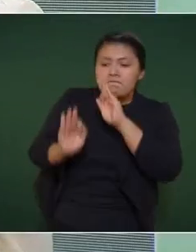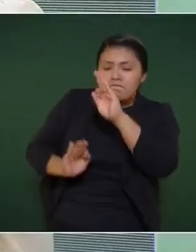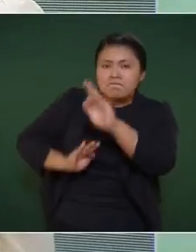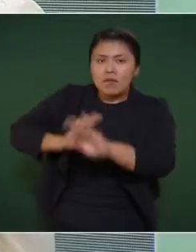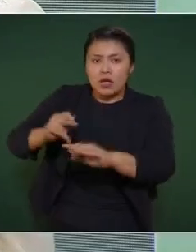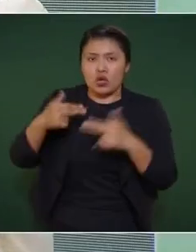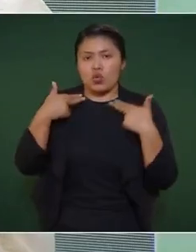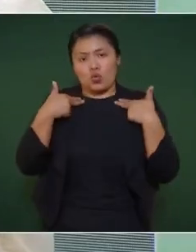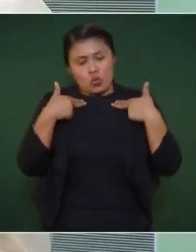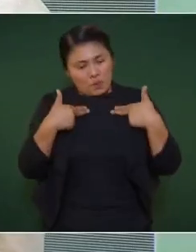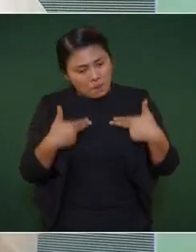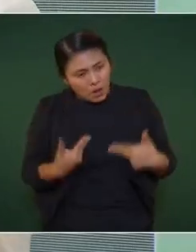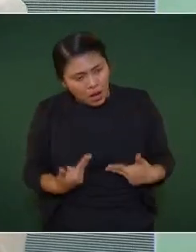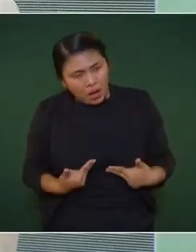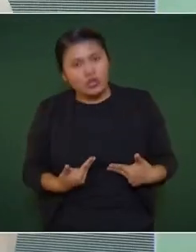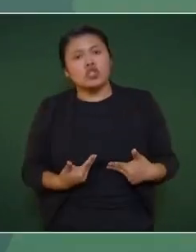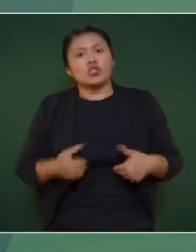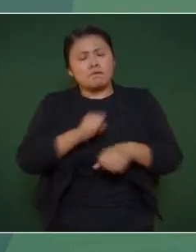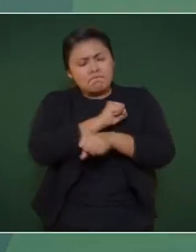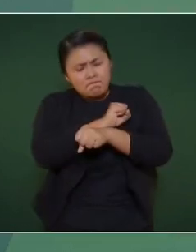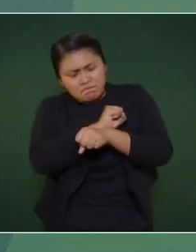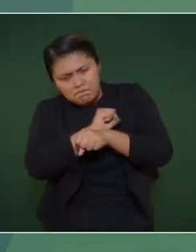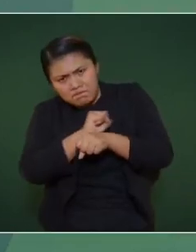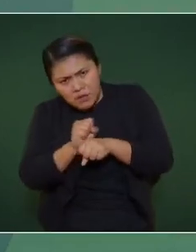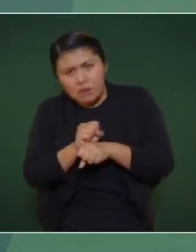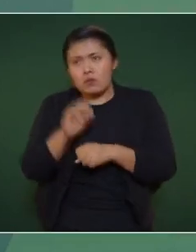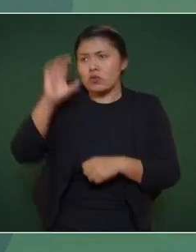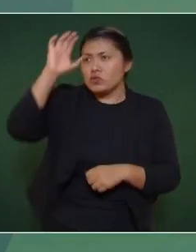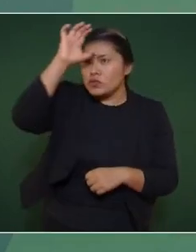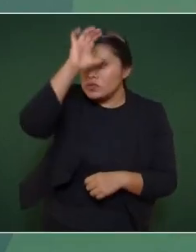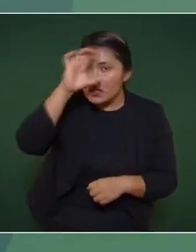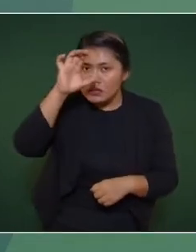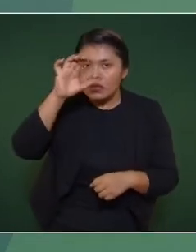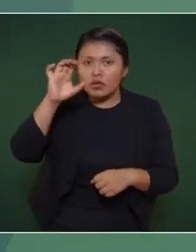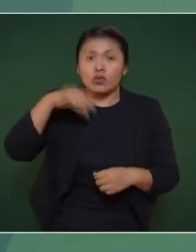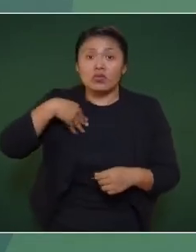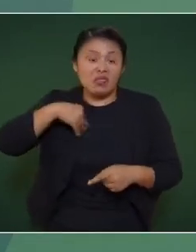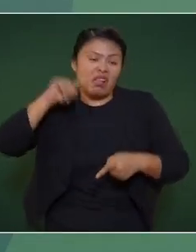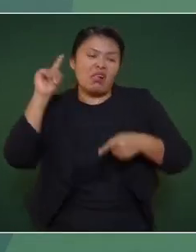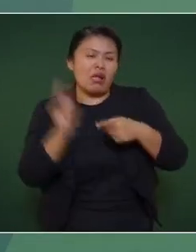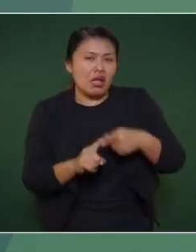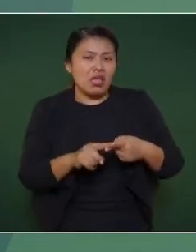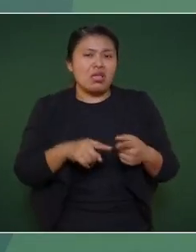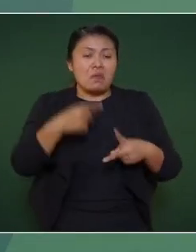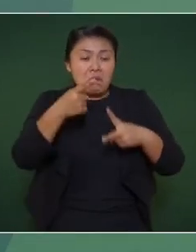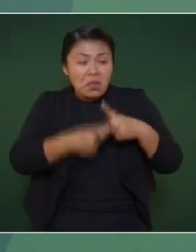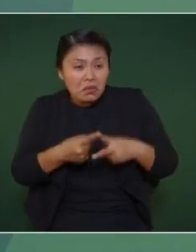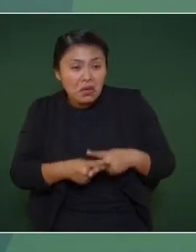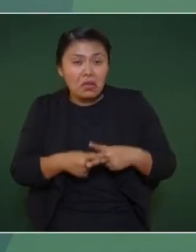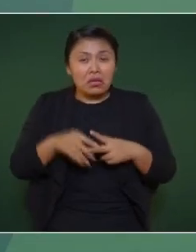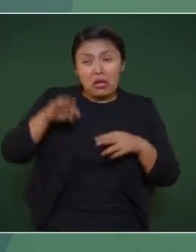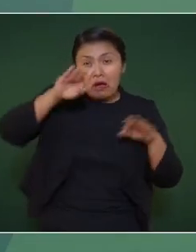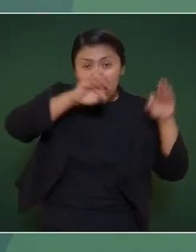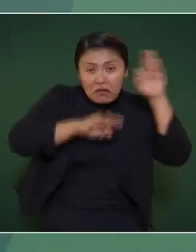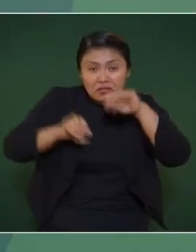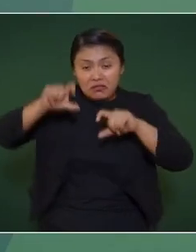científica, porque no es hacer a un lado las matemáticas, ni la física, ni la química.